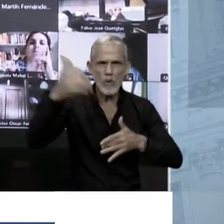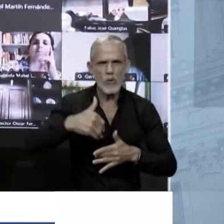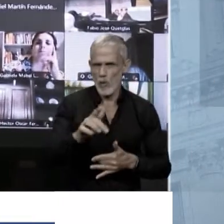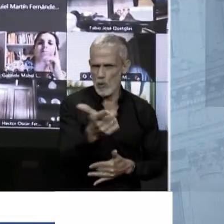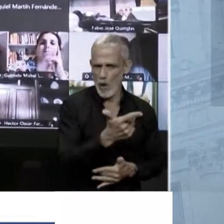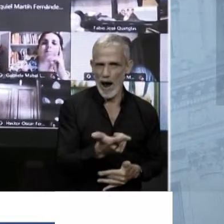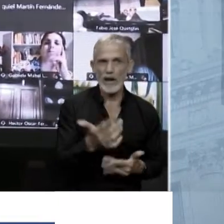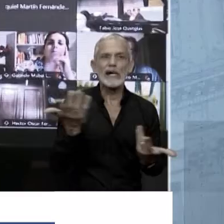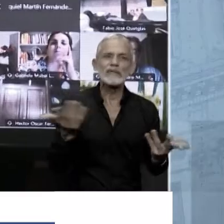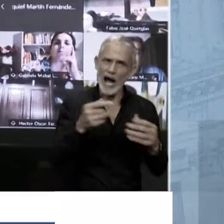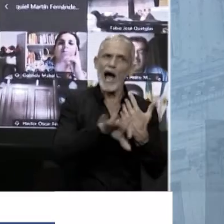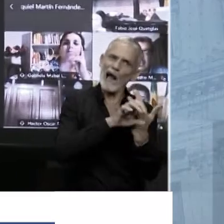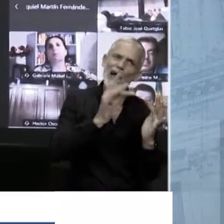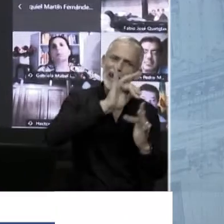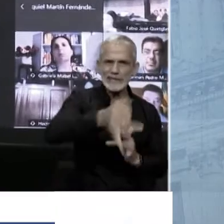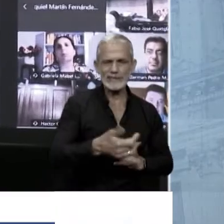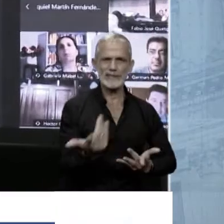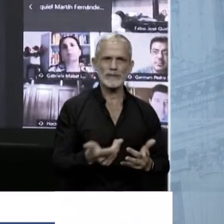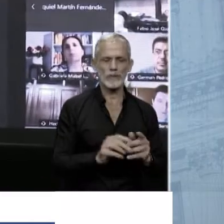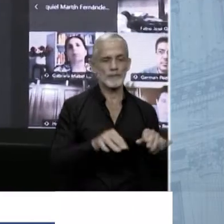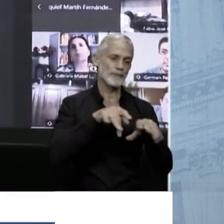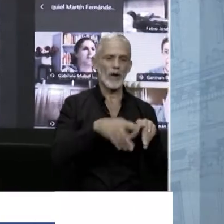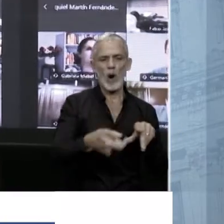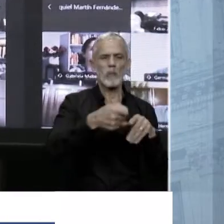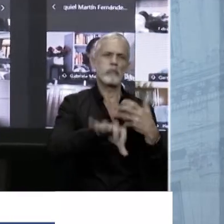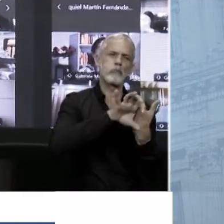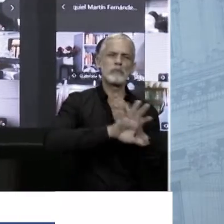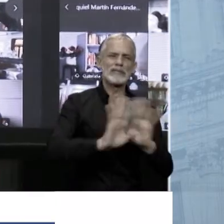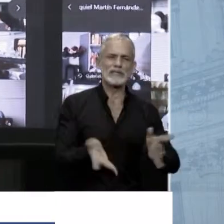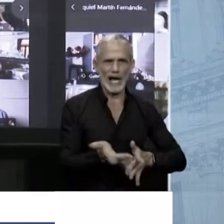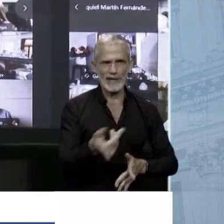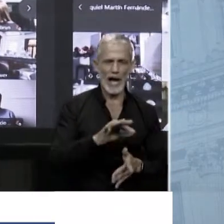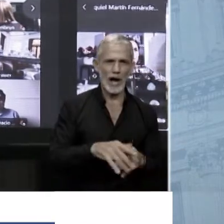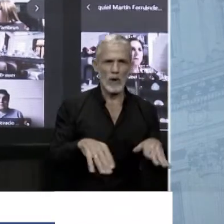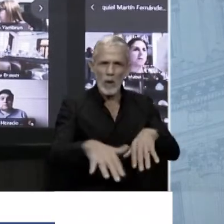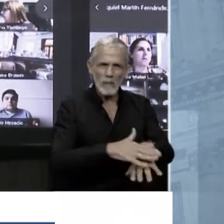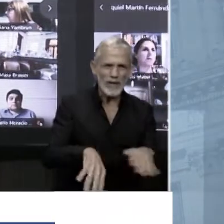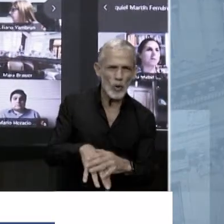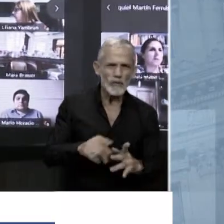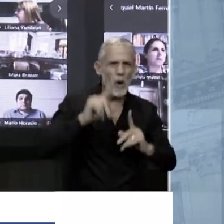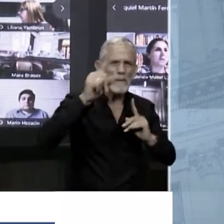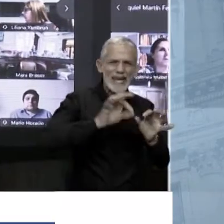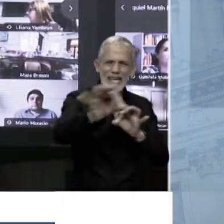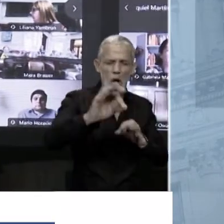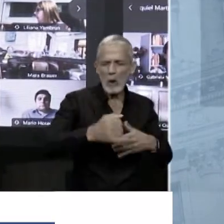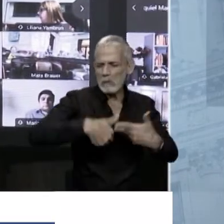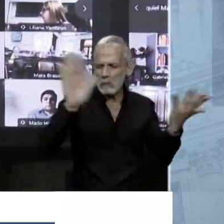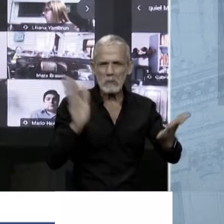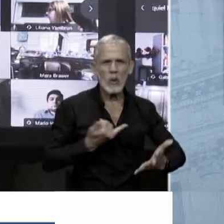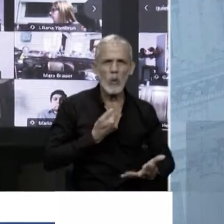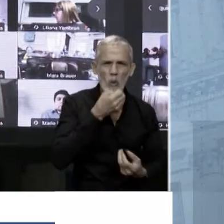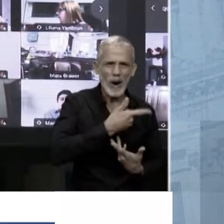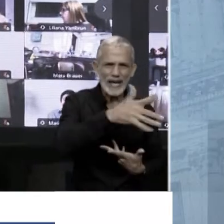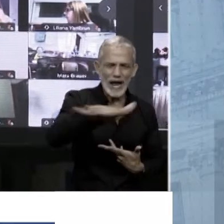todos. Así sí, porque está detrás de una pantalla o en pantufla o a 1000 kilómetros, donde sea.